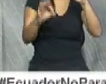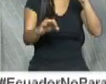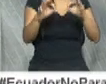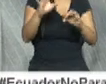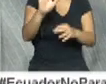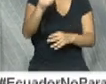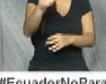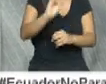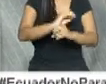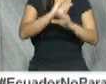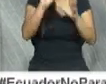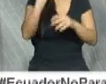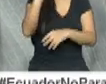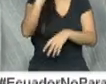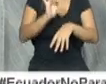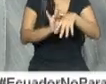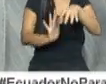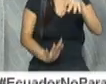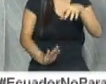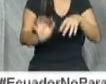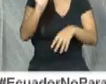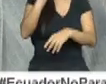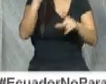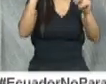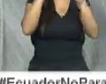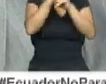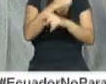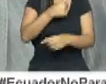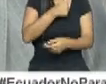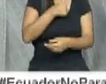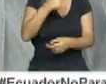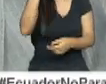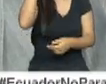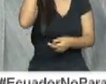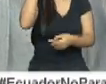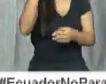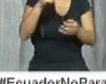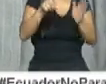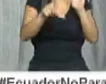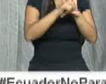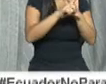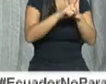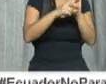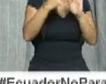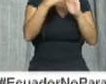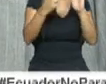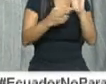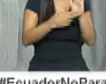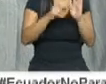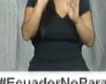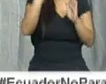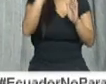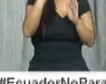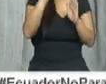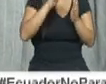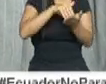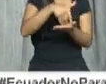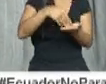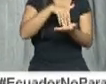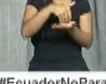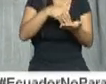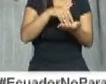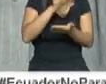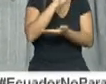creo que es complicado, porque yo sí creo que hay vacíos, tal vez más concretos, ¿no?, que permitan, en este caso concreto, de que el